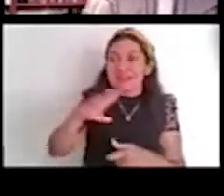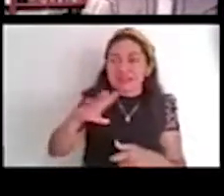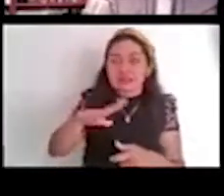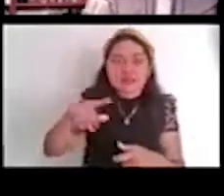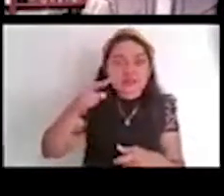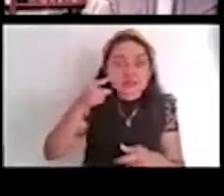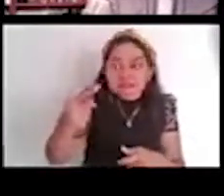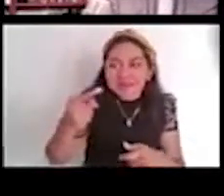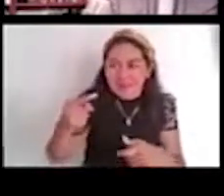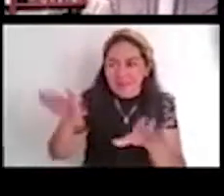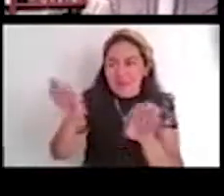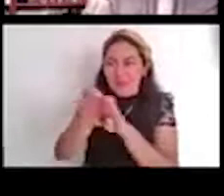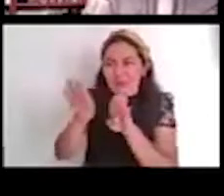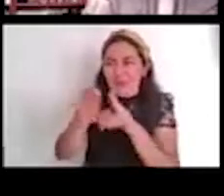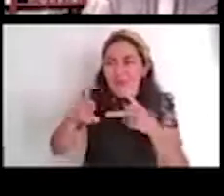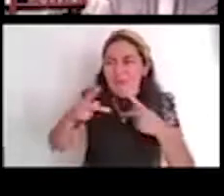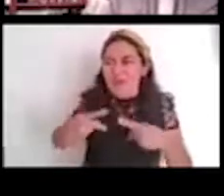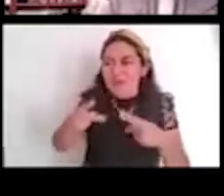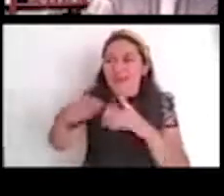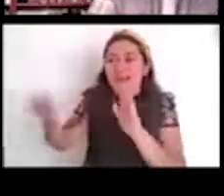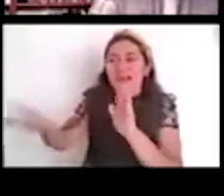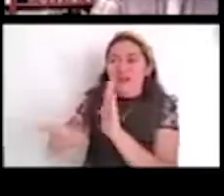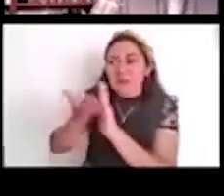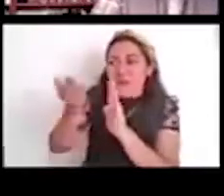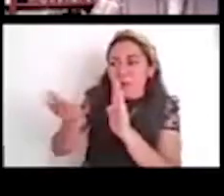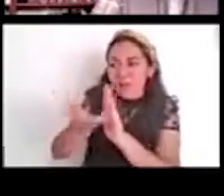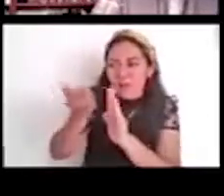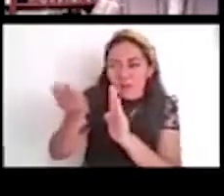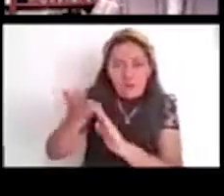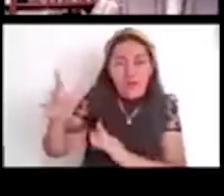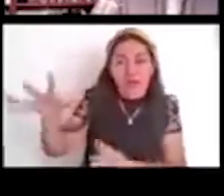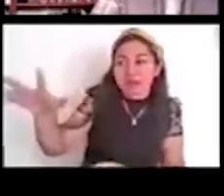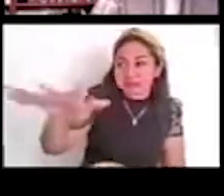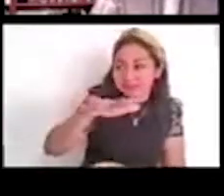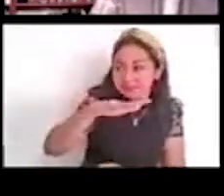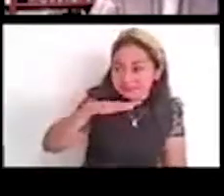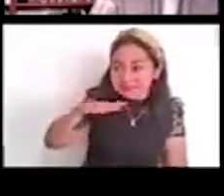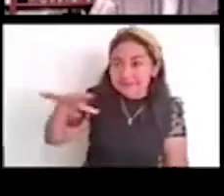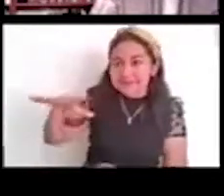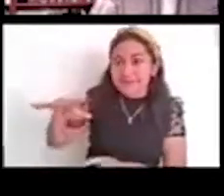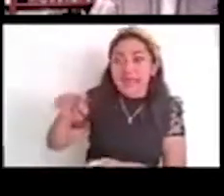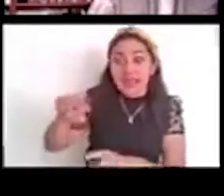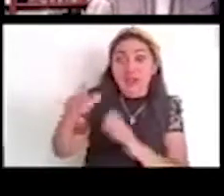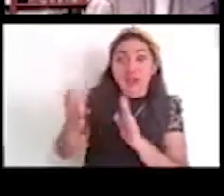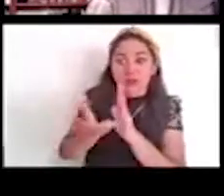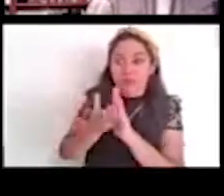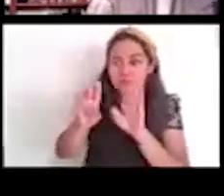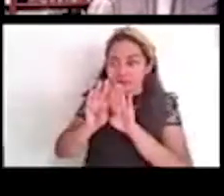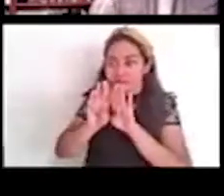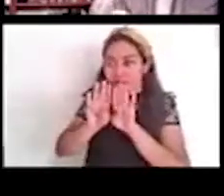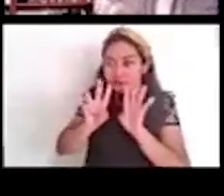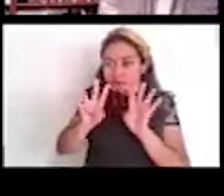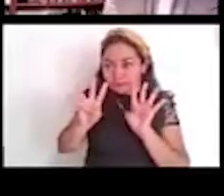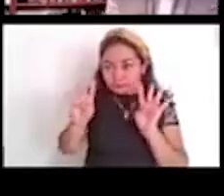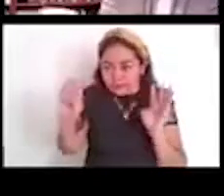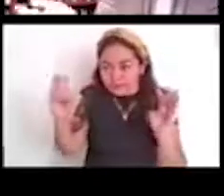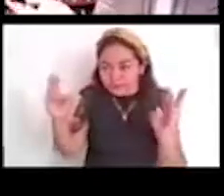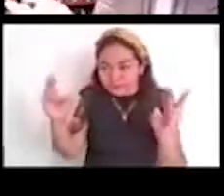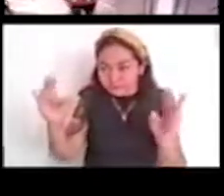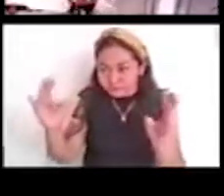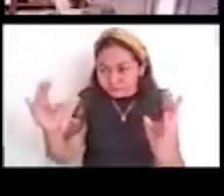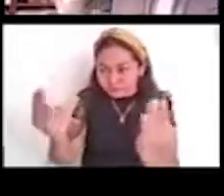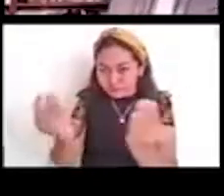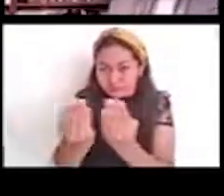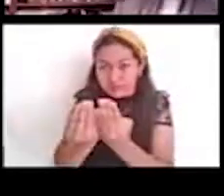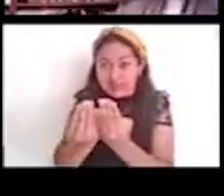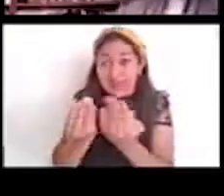este sistema de tabla estacado, donde se hace la barda, el estacado, y simplemente el fondo del